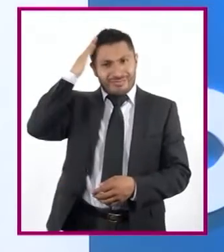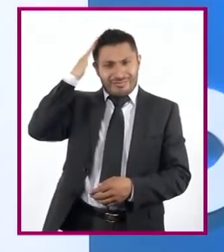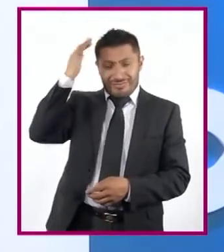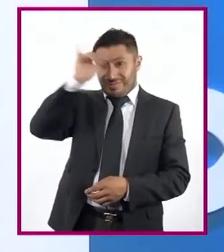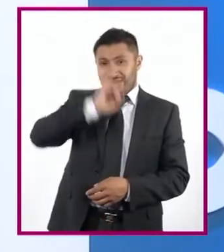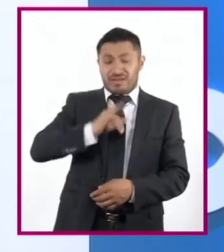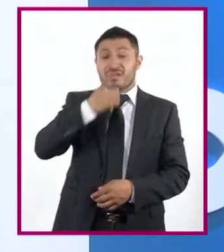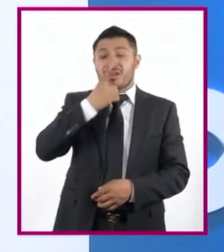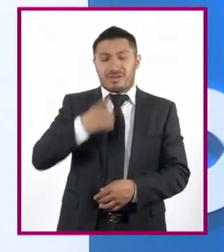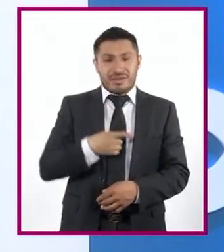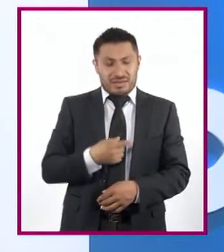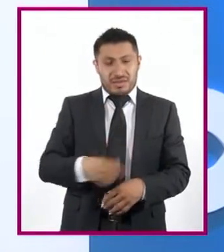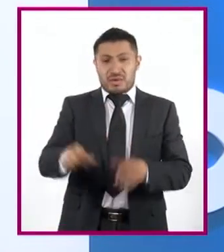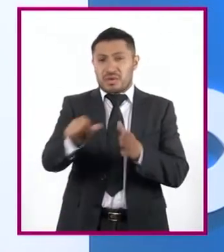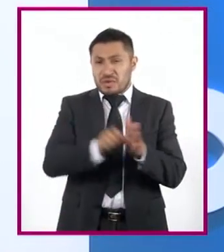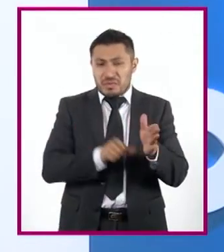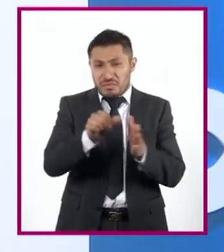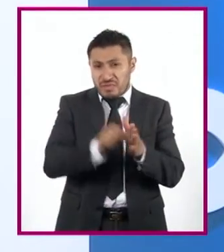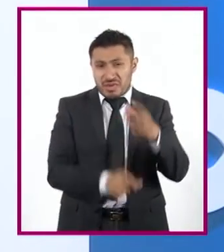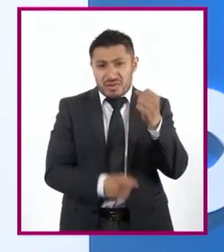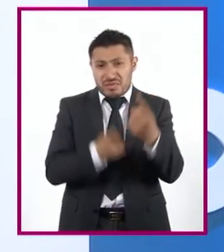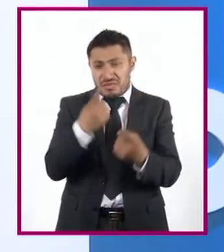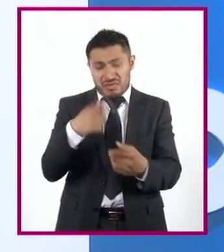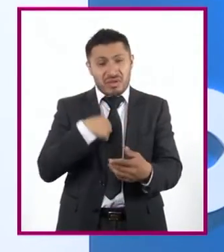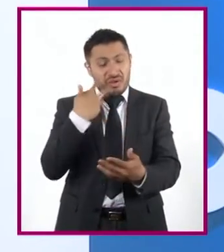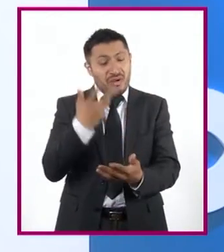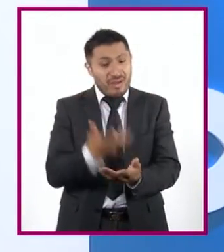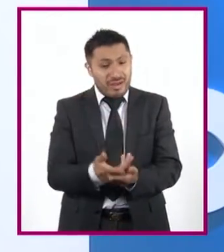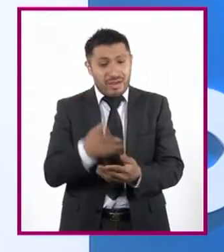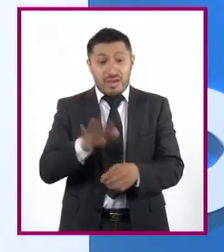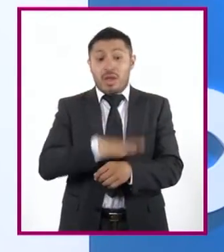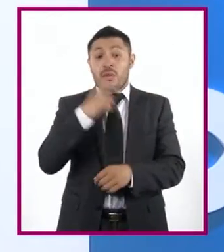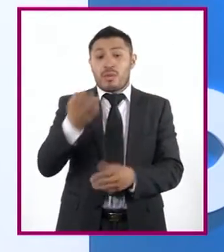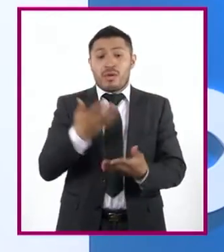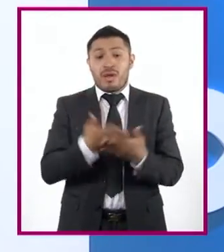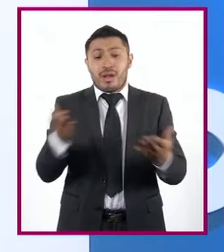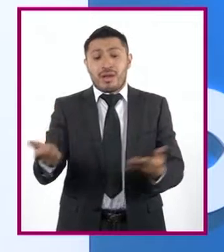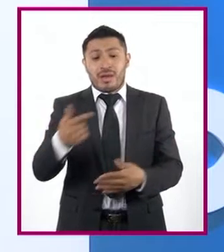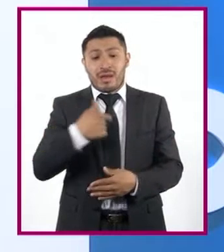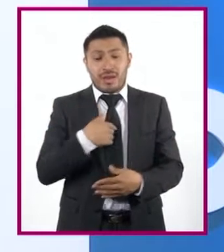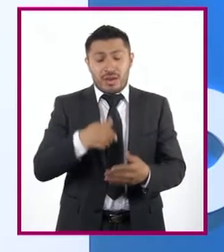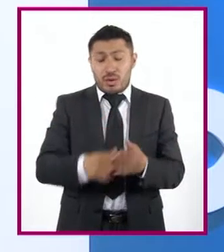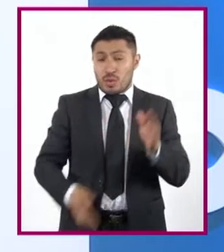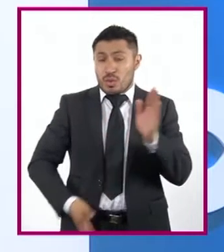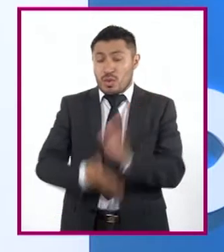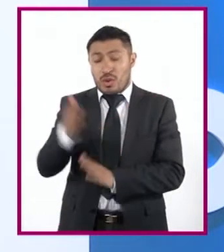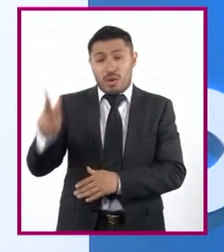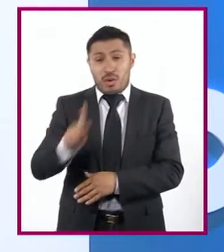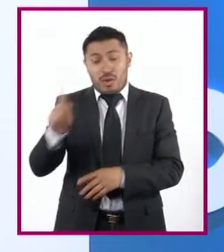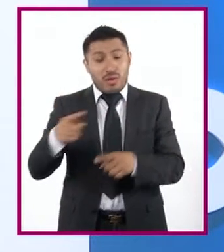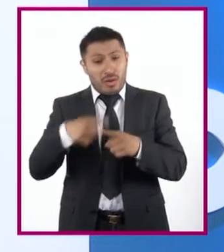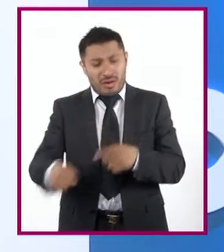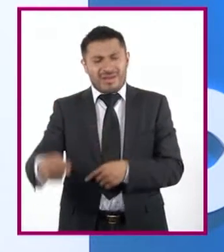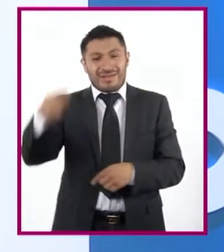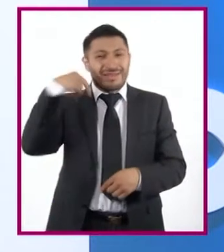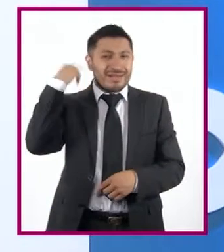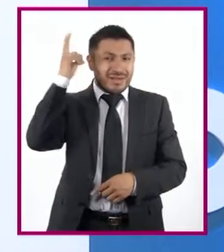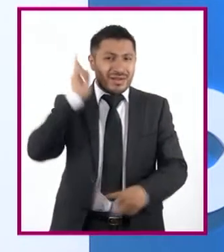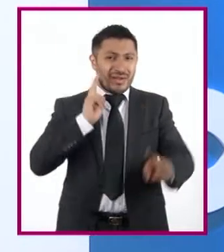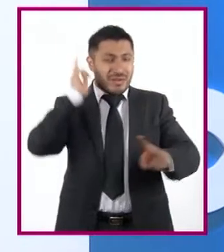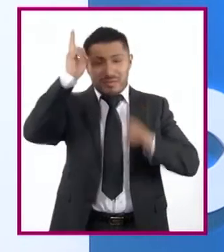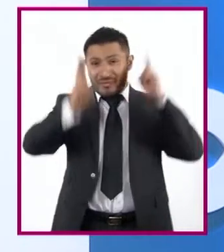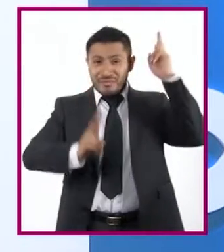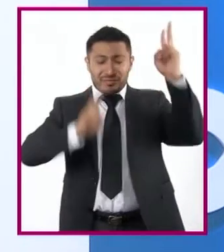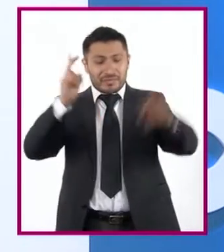meses de descanso y por eso ahora voy a Bagdad, pues deseo visitar algunos parientes y admirar las